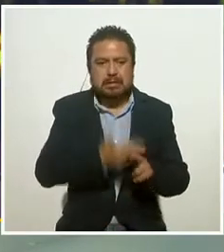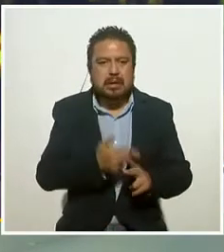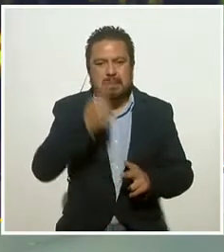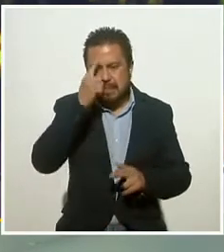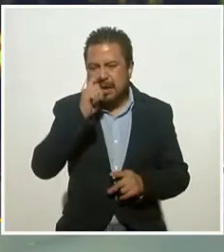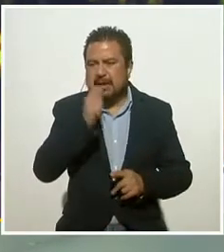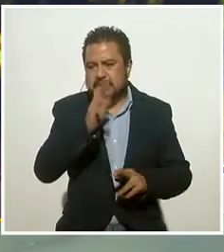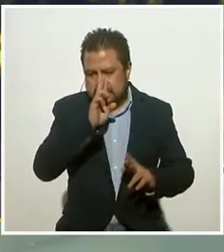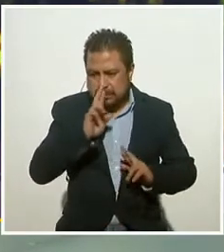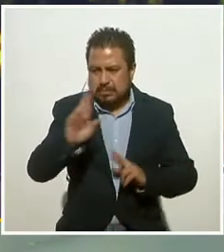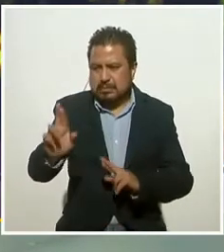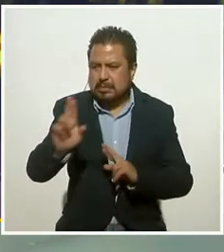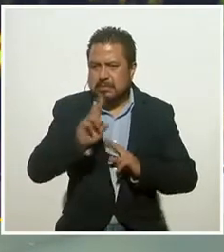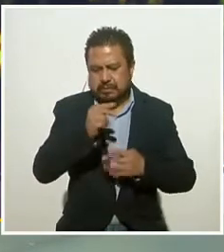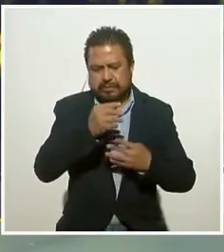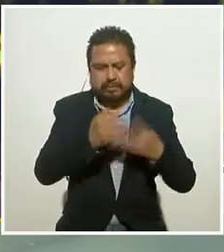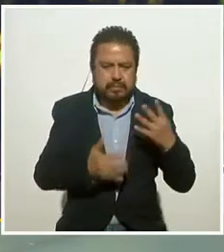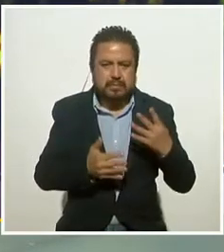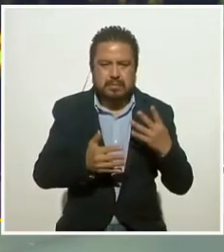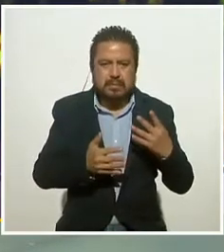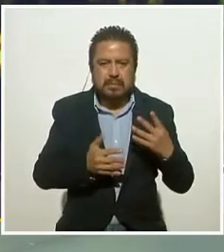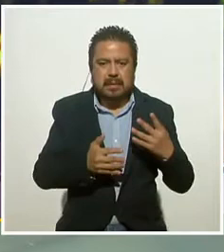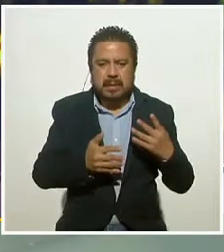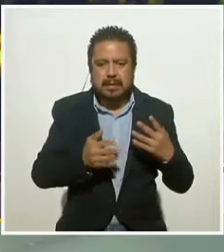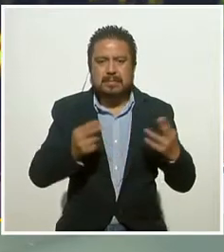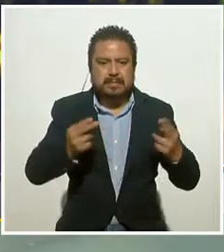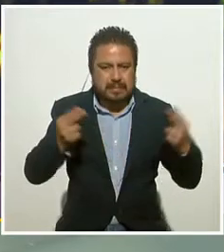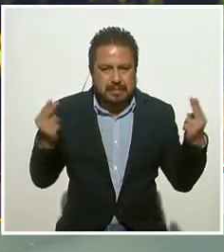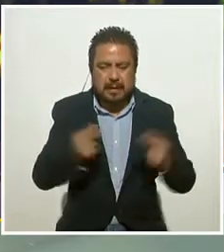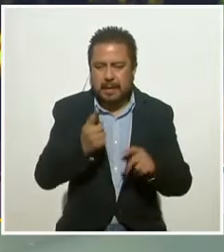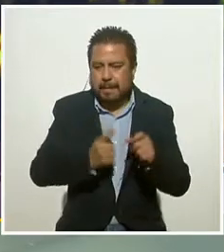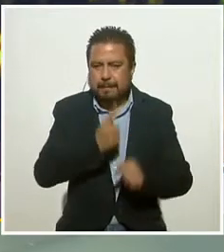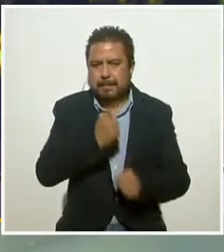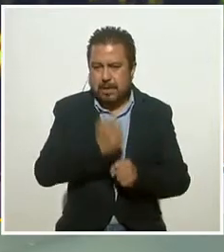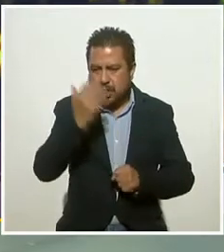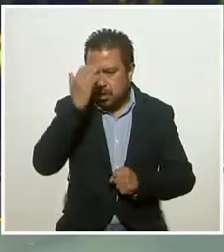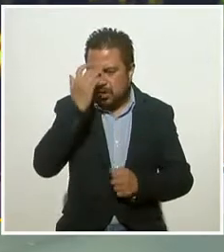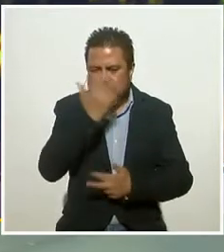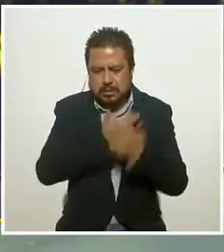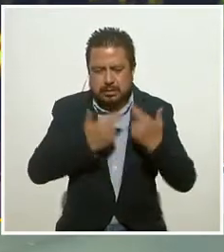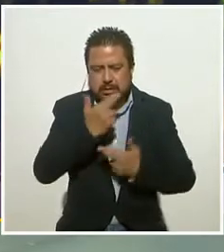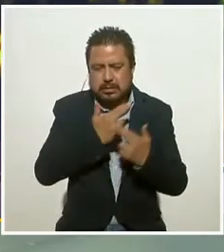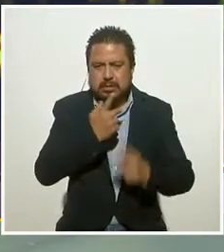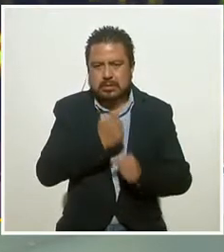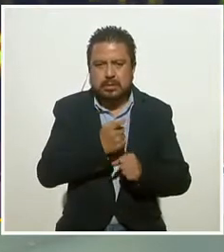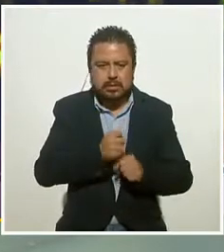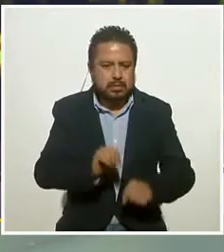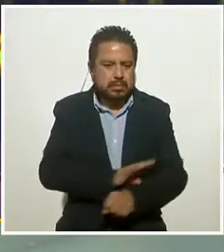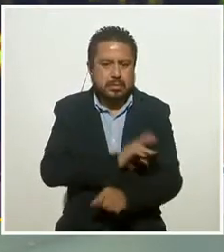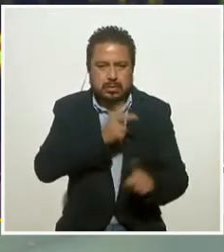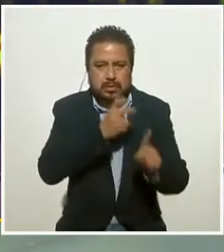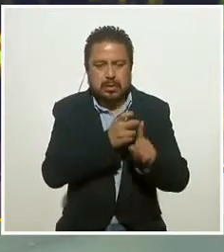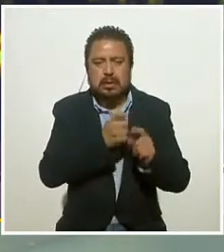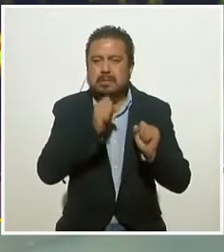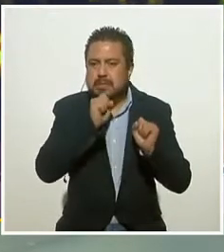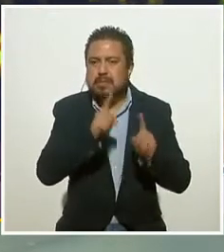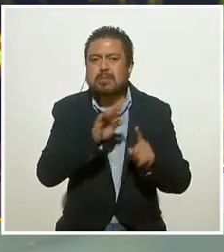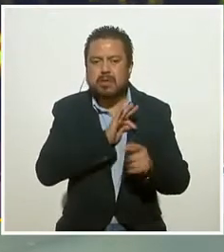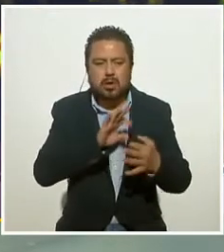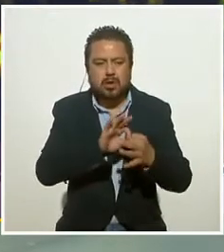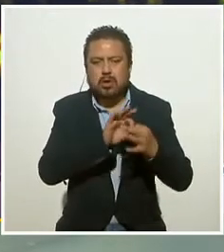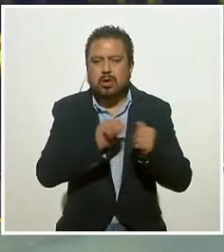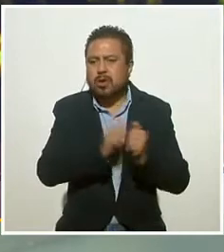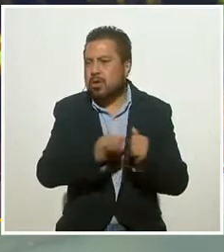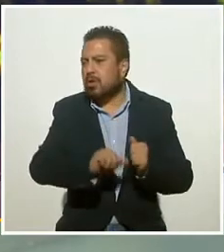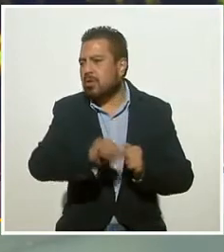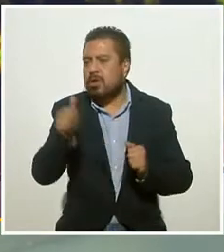ser respetuosos, etcétera, necesitamos primero conocer y regularnos en estas emociones y también poder conectar con